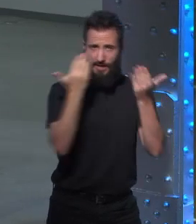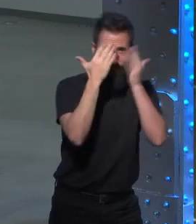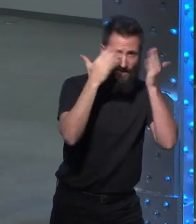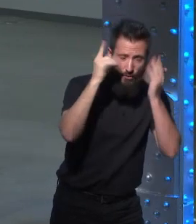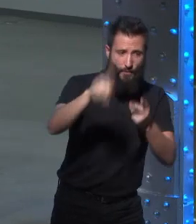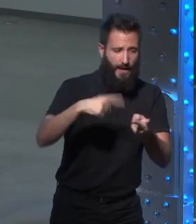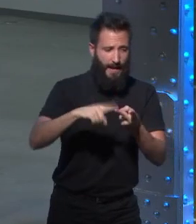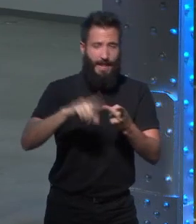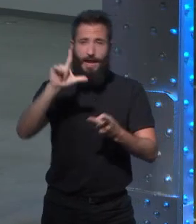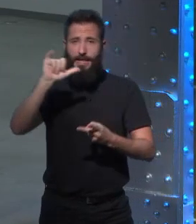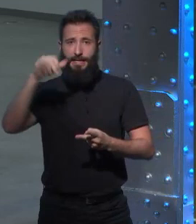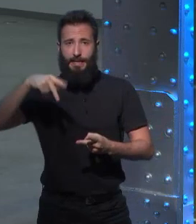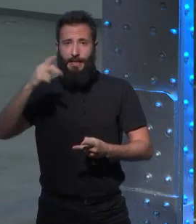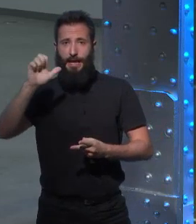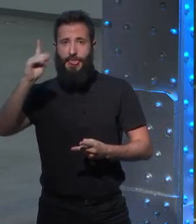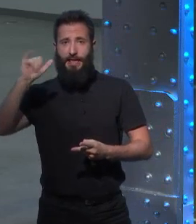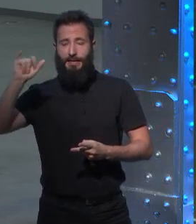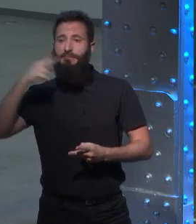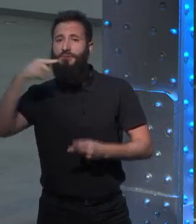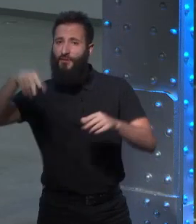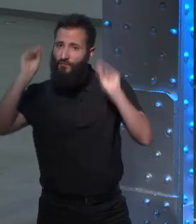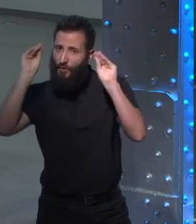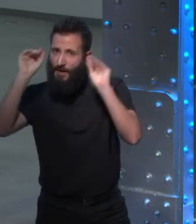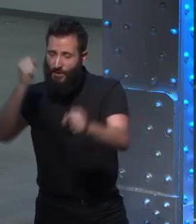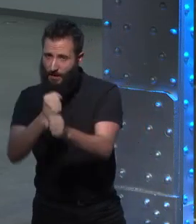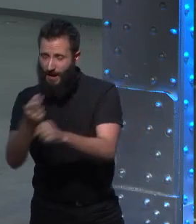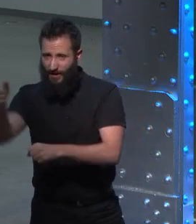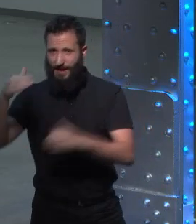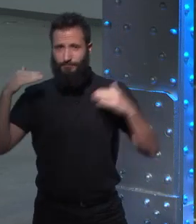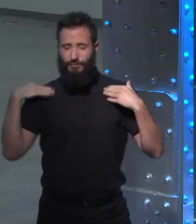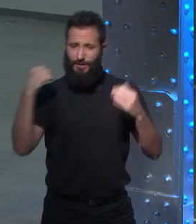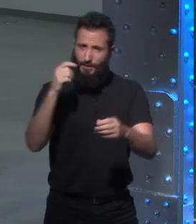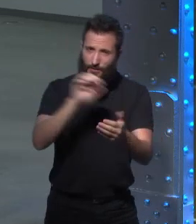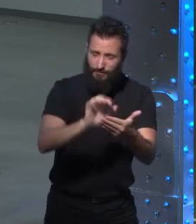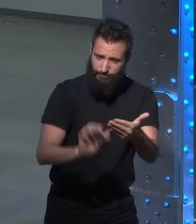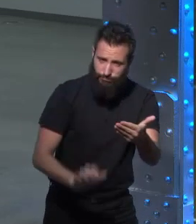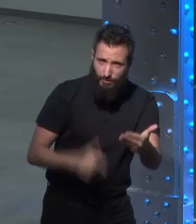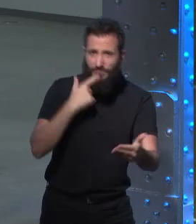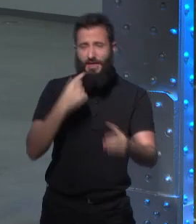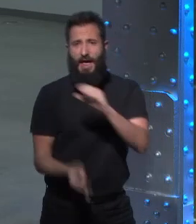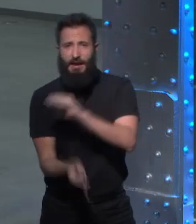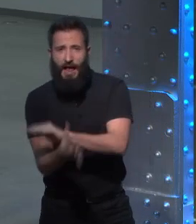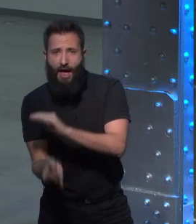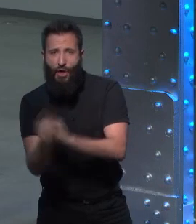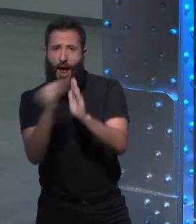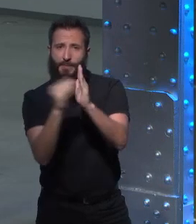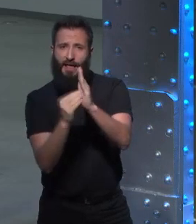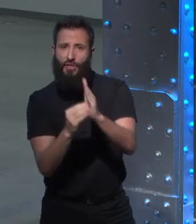sección Emprendedores y Empleo, que es donde ella escribe. Su mundo es la creación de las startups, las